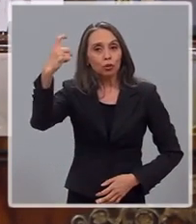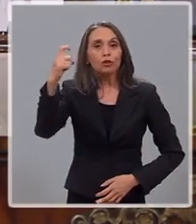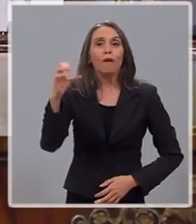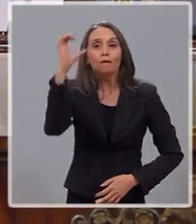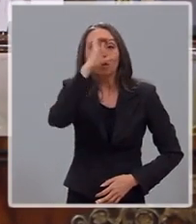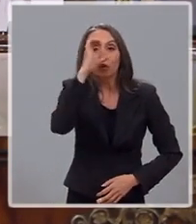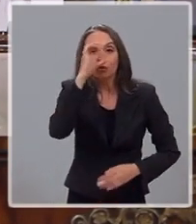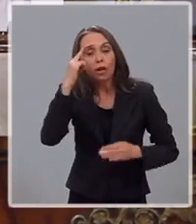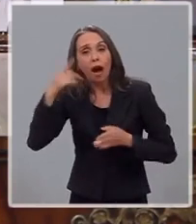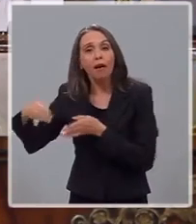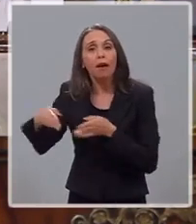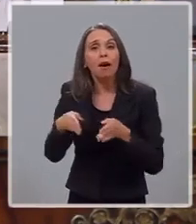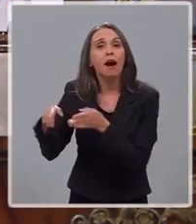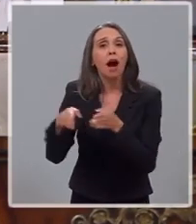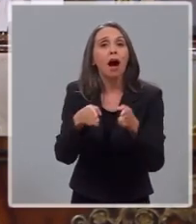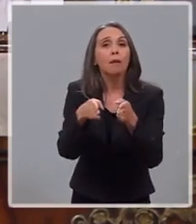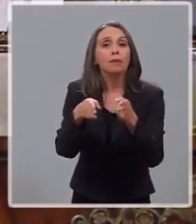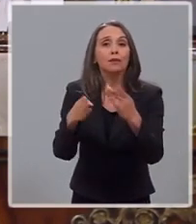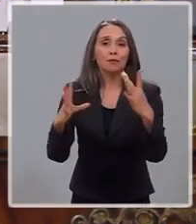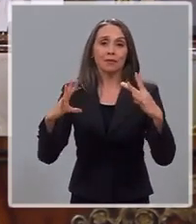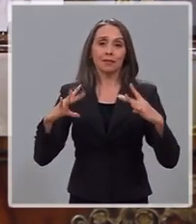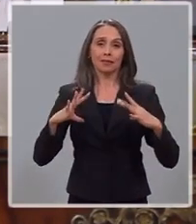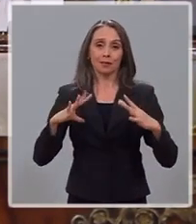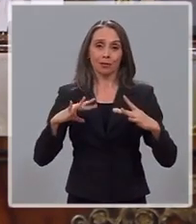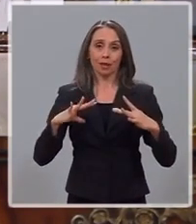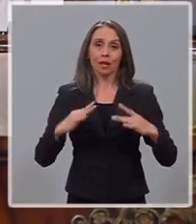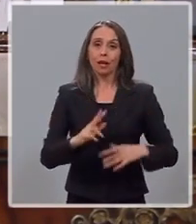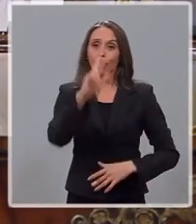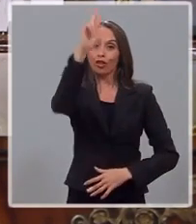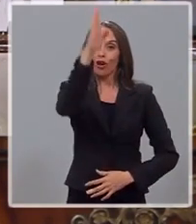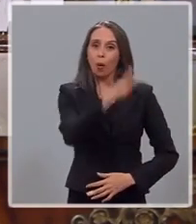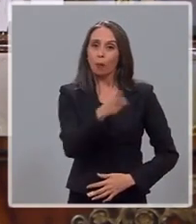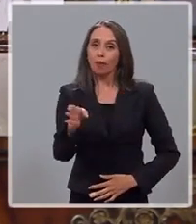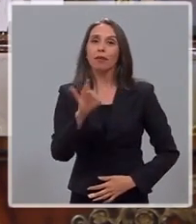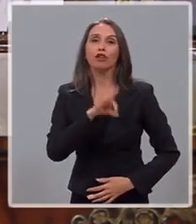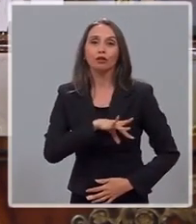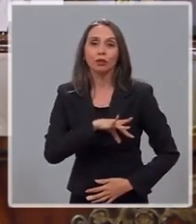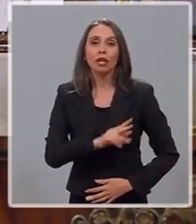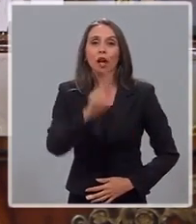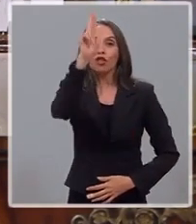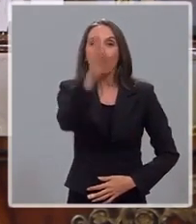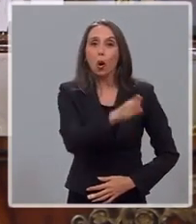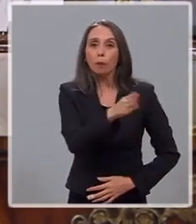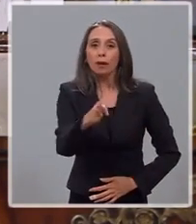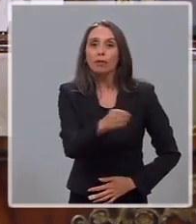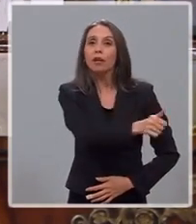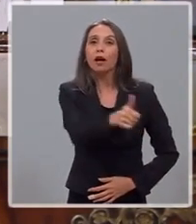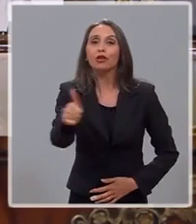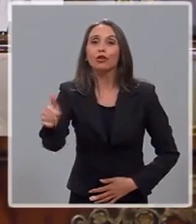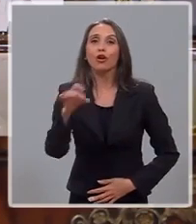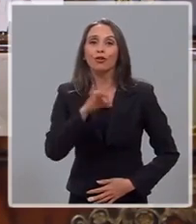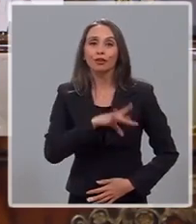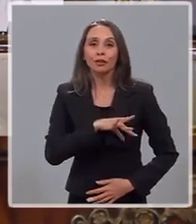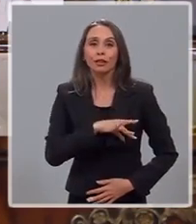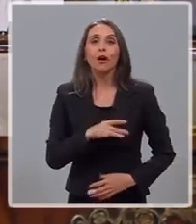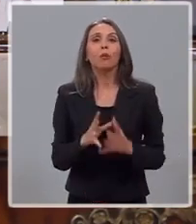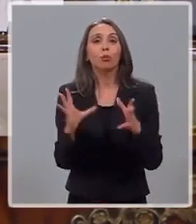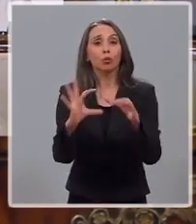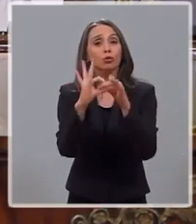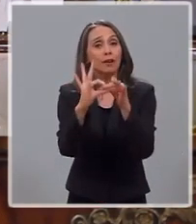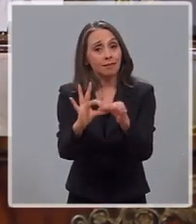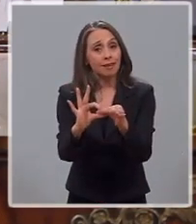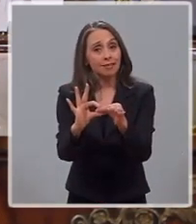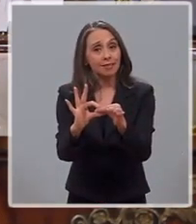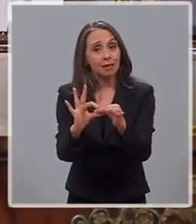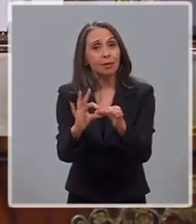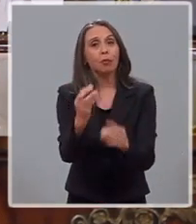buscar los caminos de la felicidad que dios bendiga a chile' que dios bendiga a todos los chilenos muchas gracias